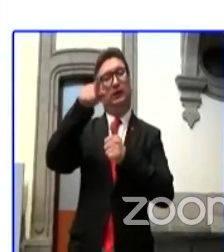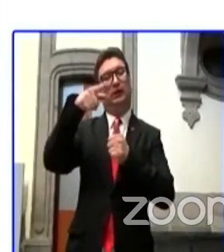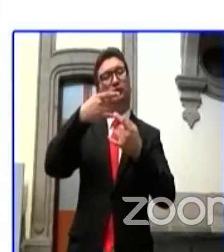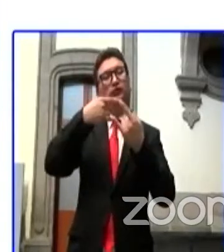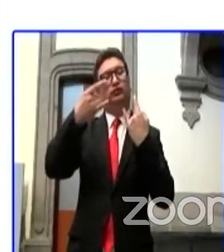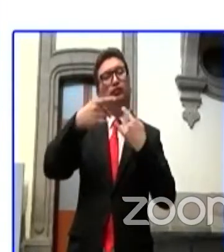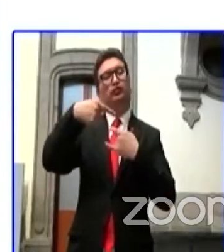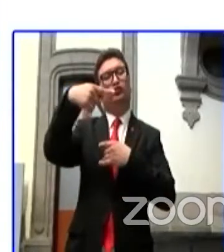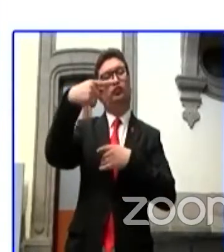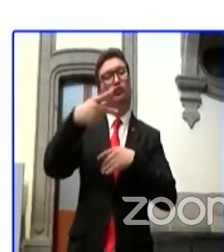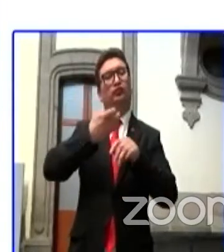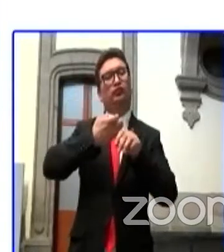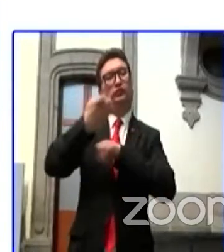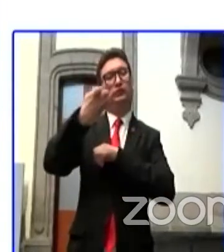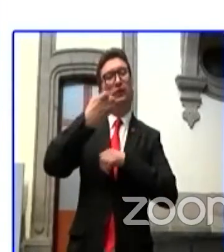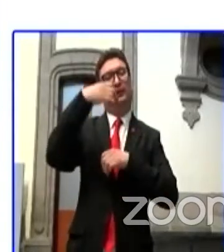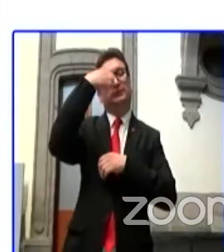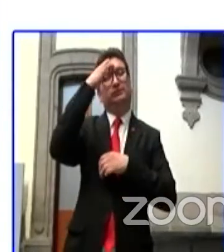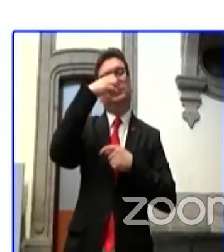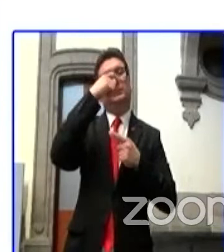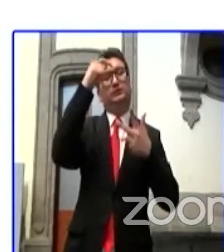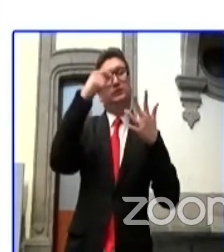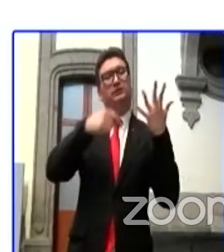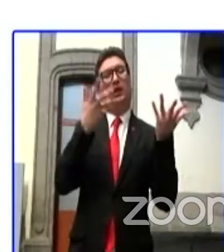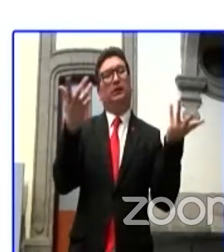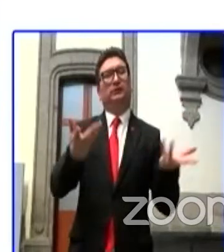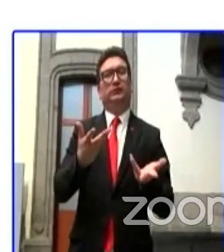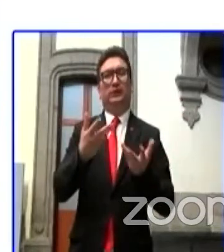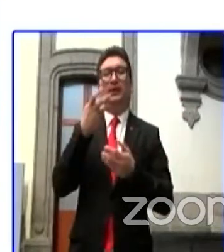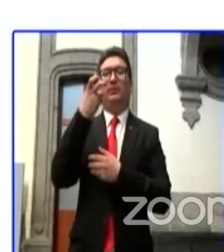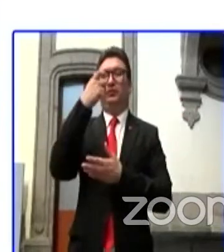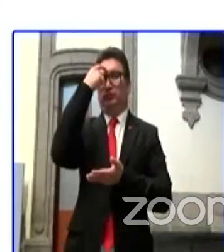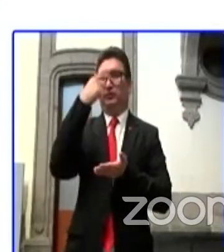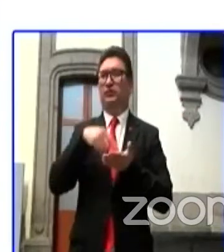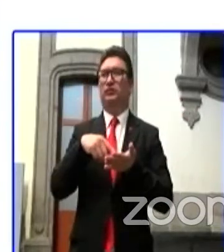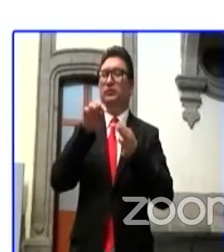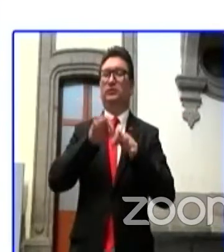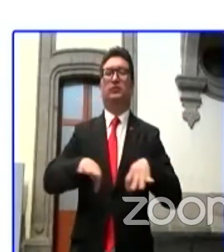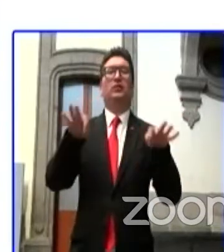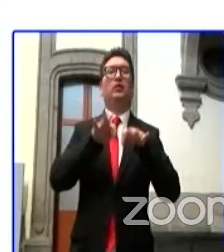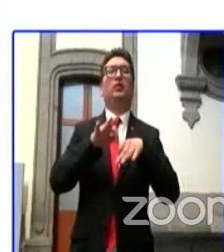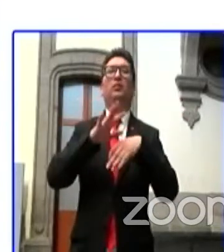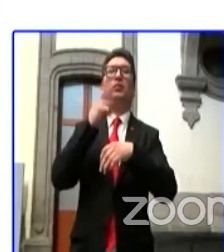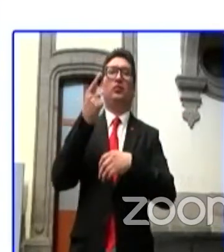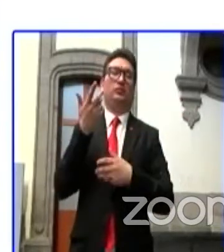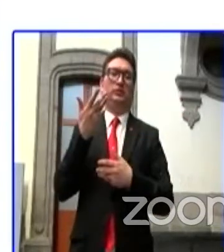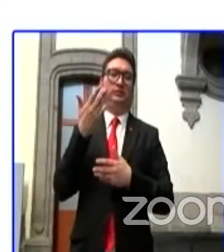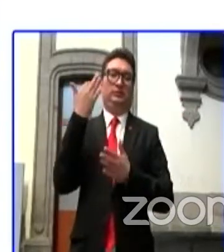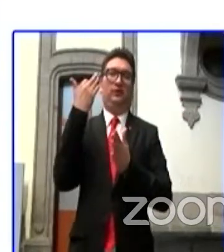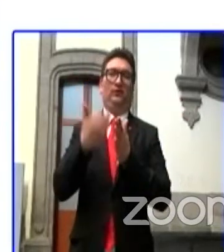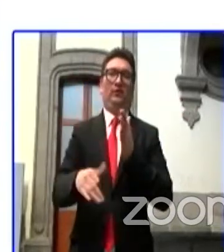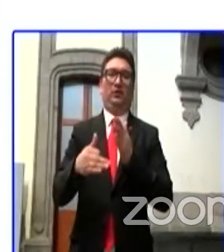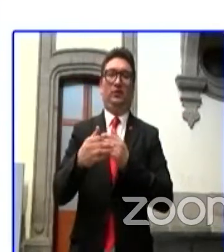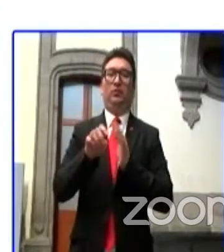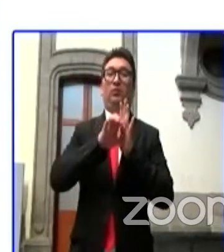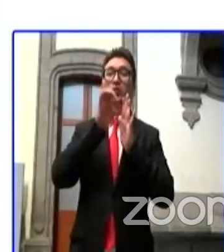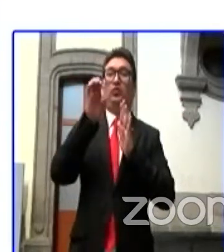estados. Creo que además esto nos pone un ejemplo. Ante la ausencia de una